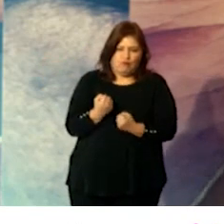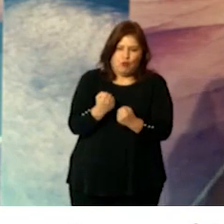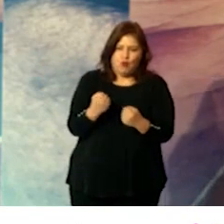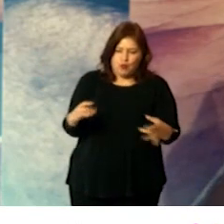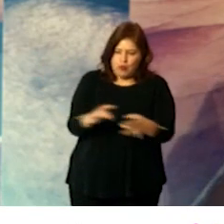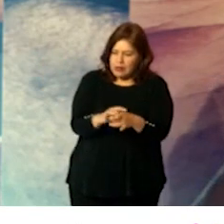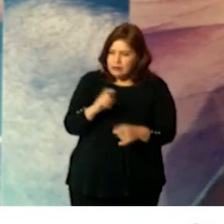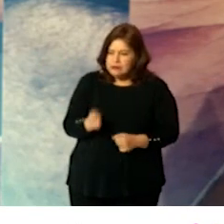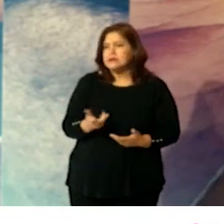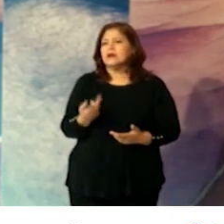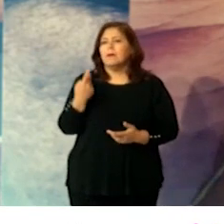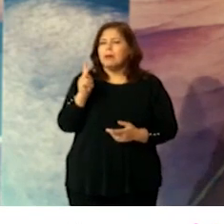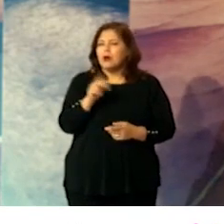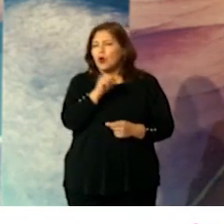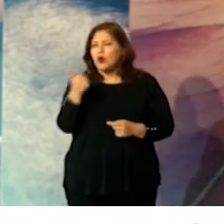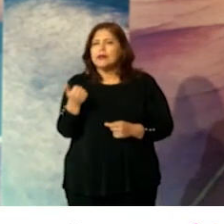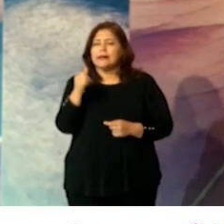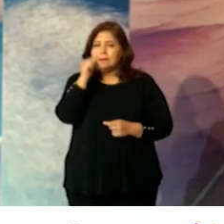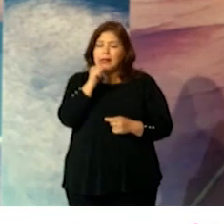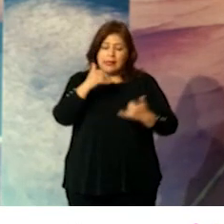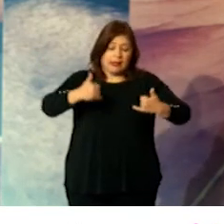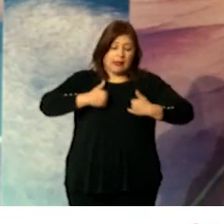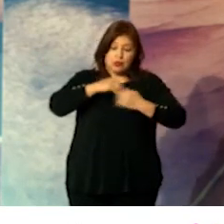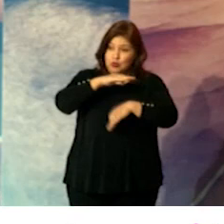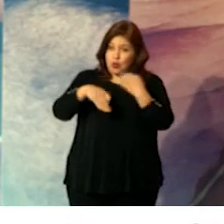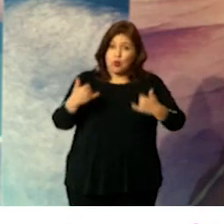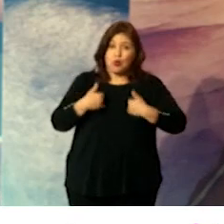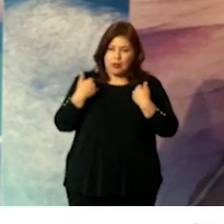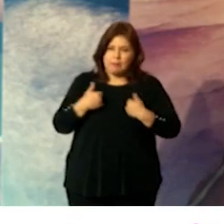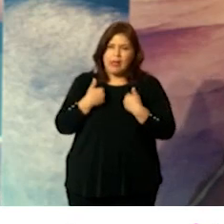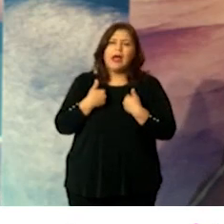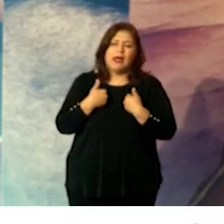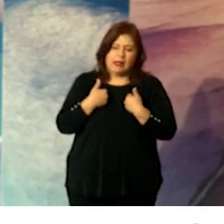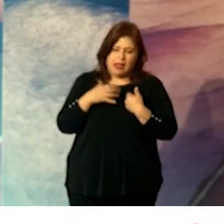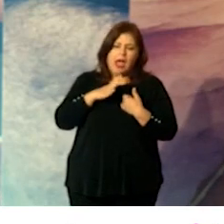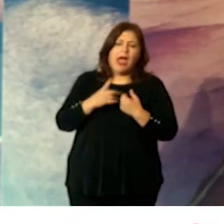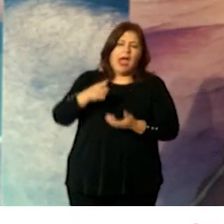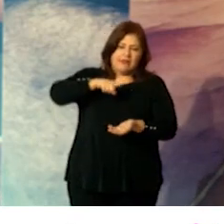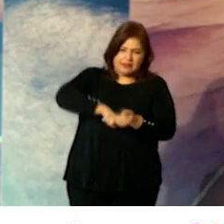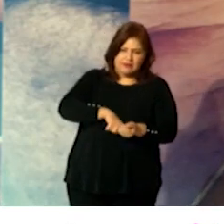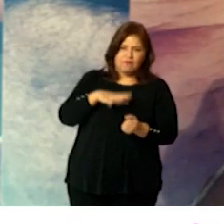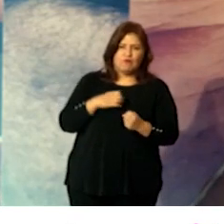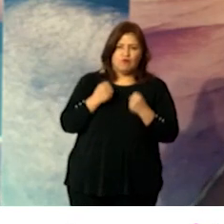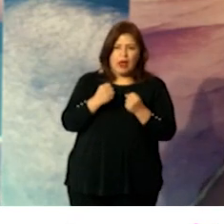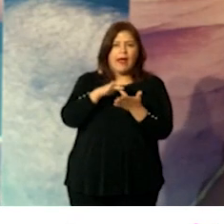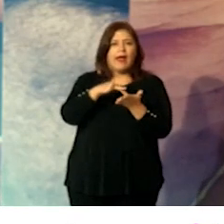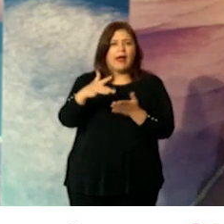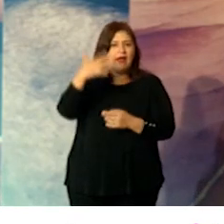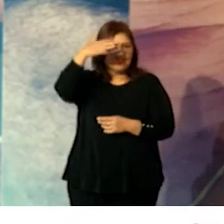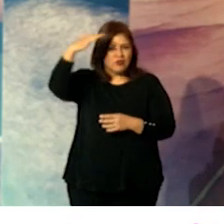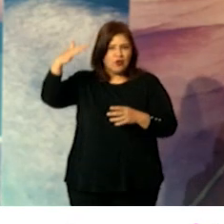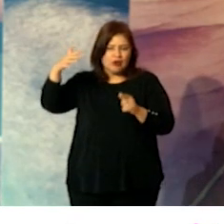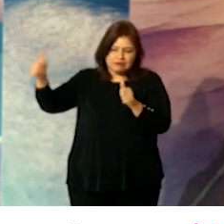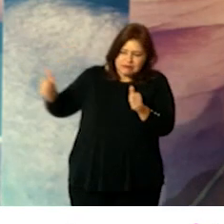Y la otra es que toda la juventud tiene una fortaleza, que son los adultos que están con